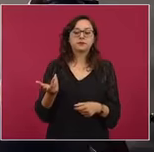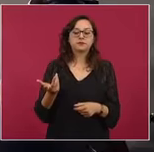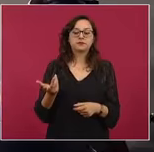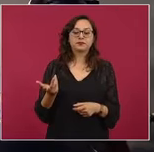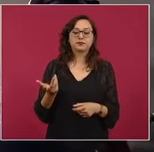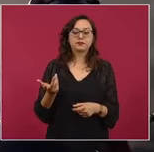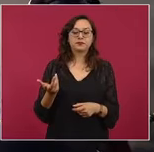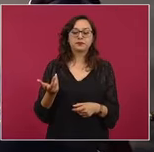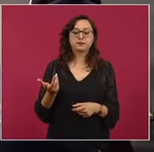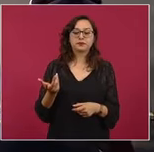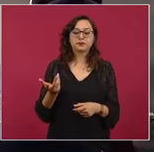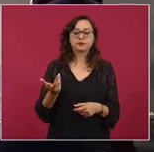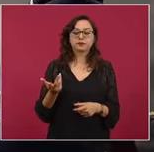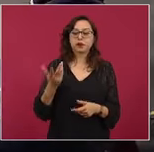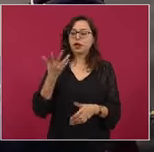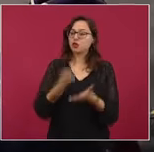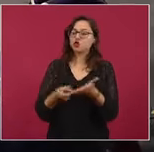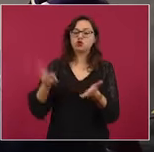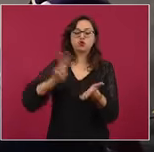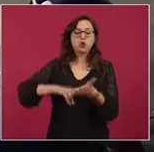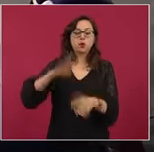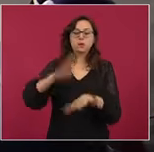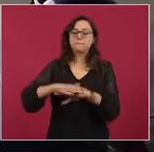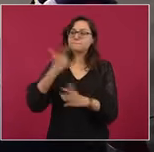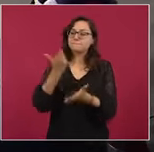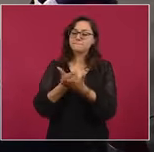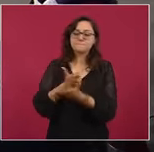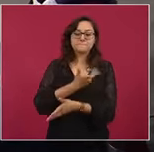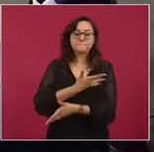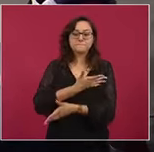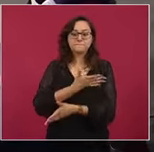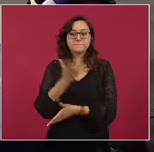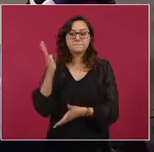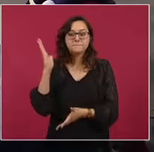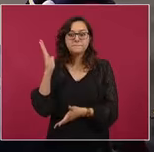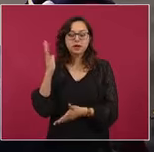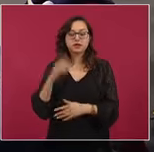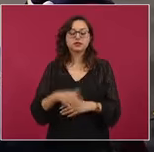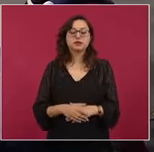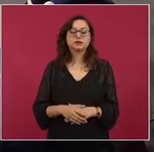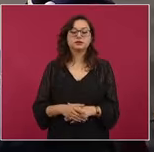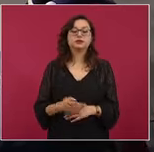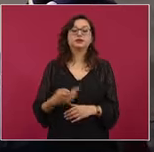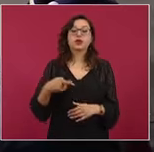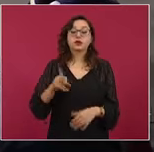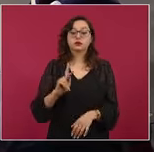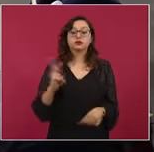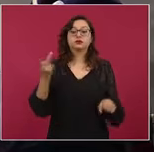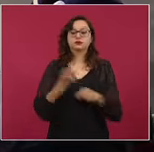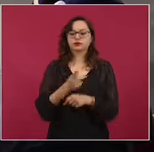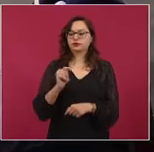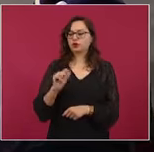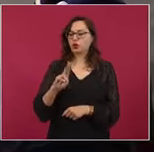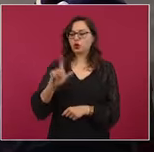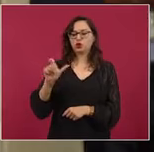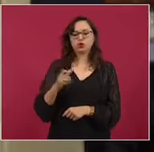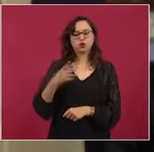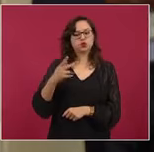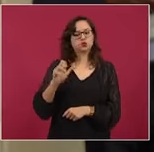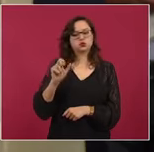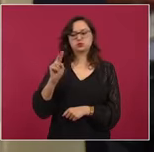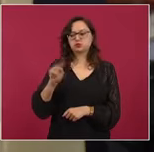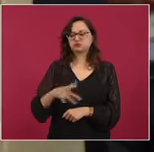pagadas a más precio, pero no todos se han dejado. Tuxpan le canceló el contrato después